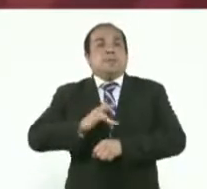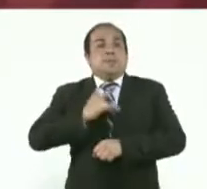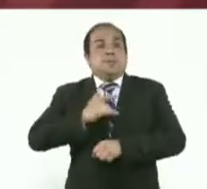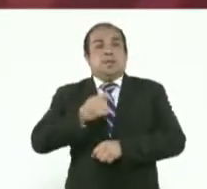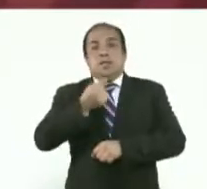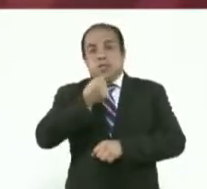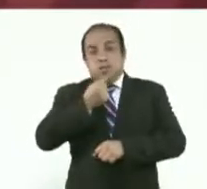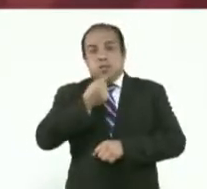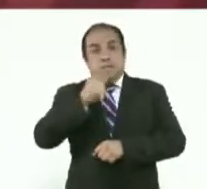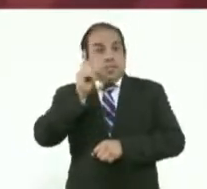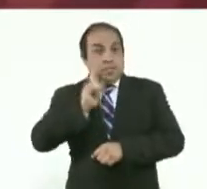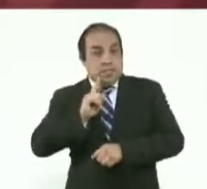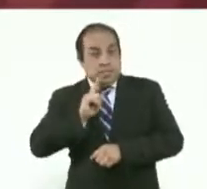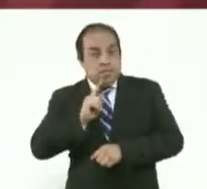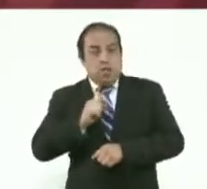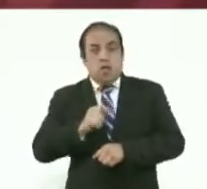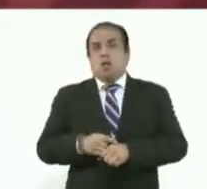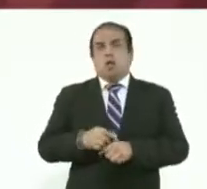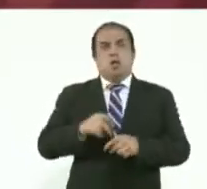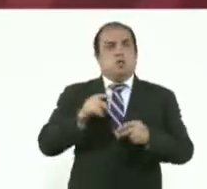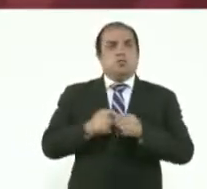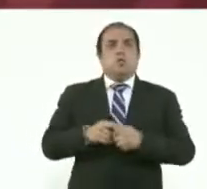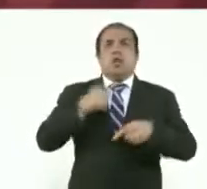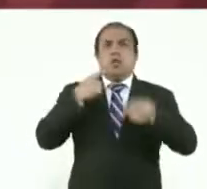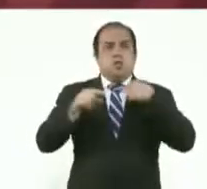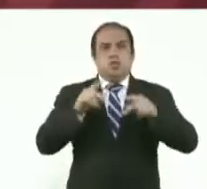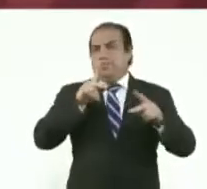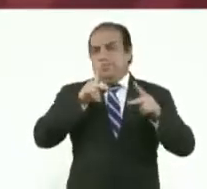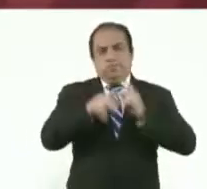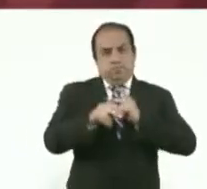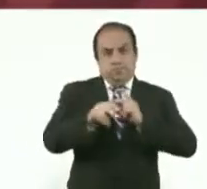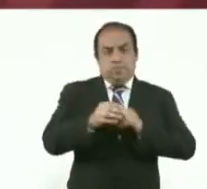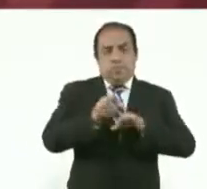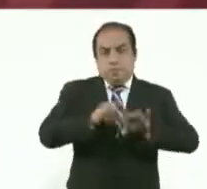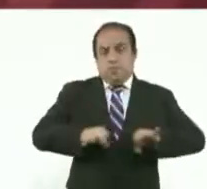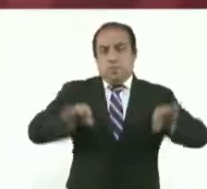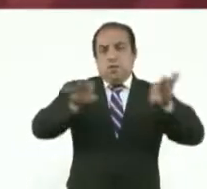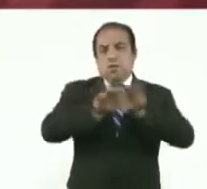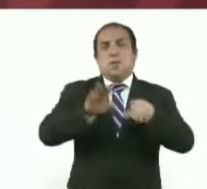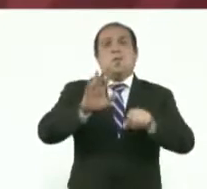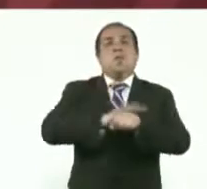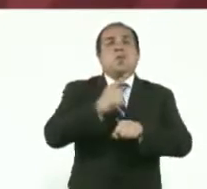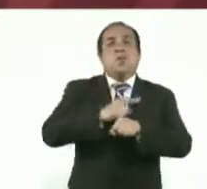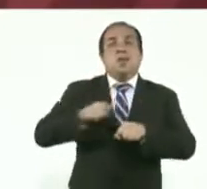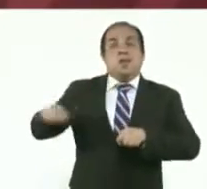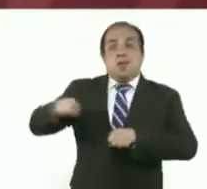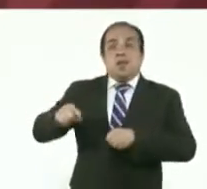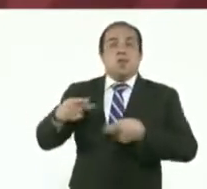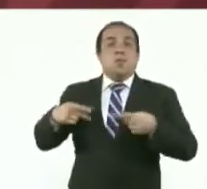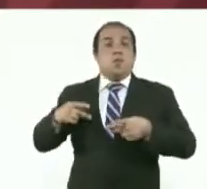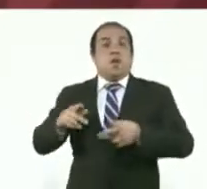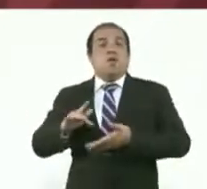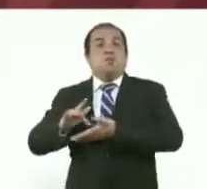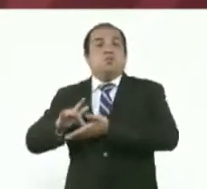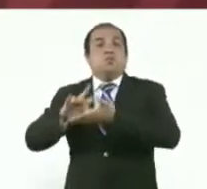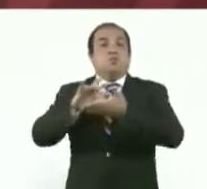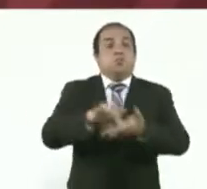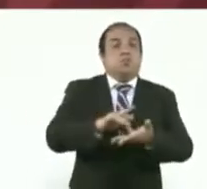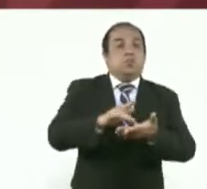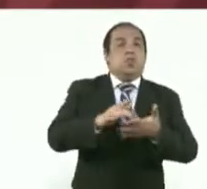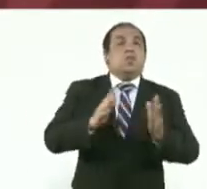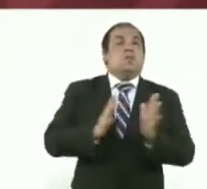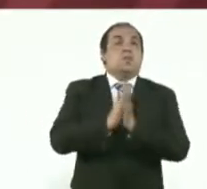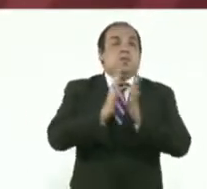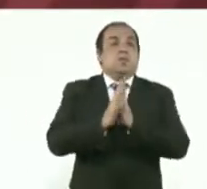interrumpir su discusión, es algo muy importante, porque entran pues los suplentes. Entonces, pienso yo,